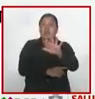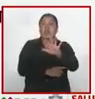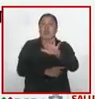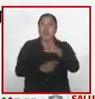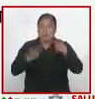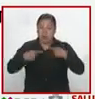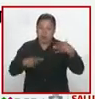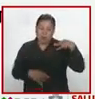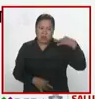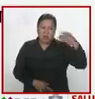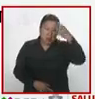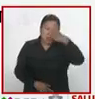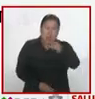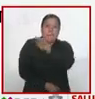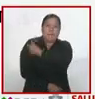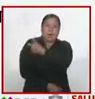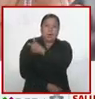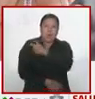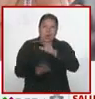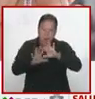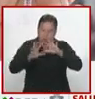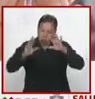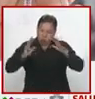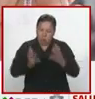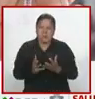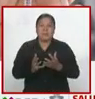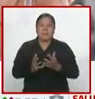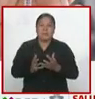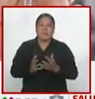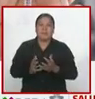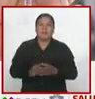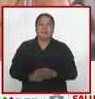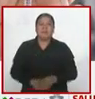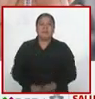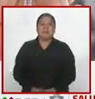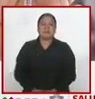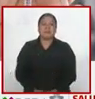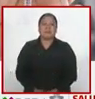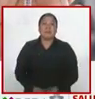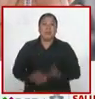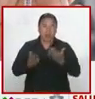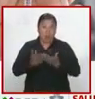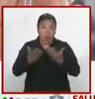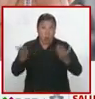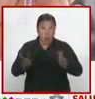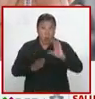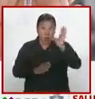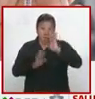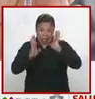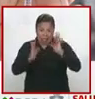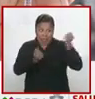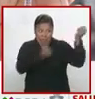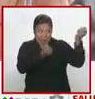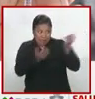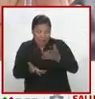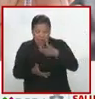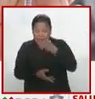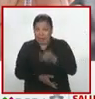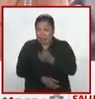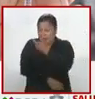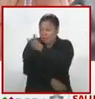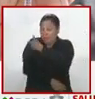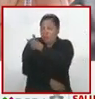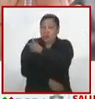candidatos a vacuna en el mundo la siguiente por favor ahora que llegue la vacuna pues se debe de